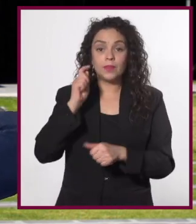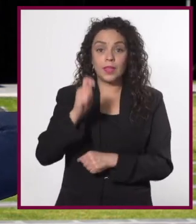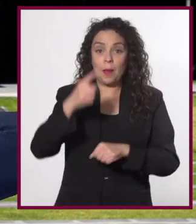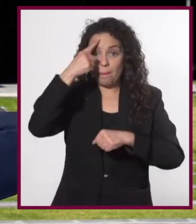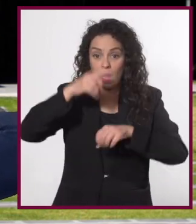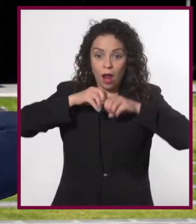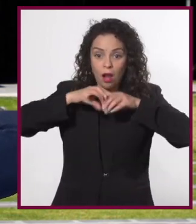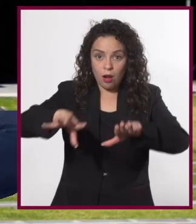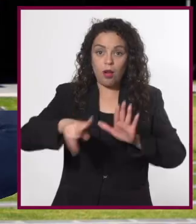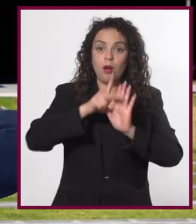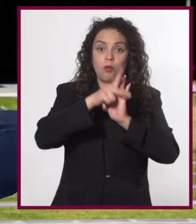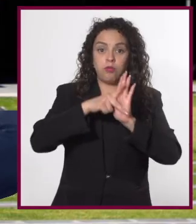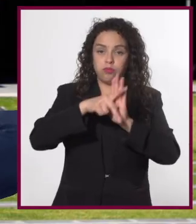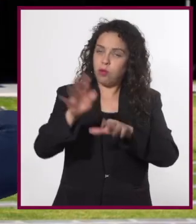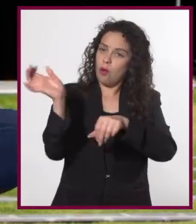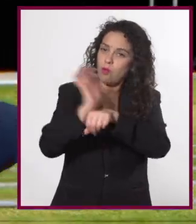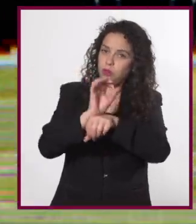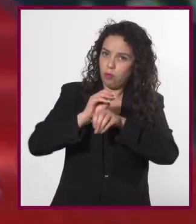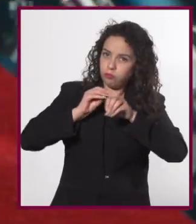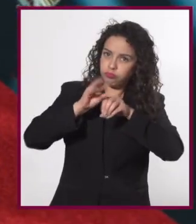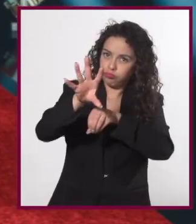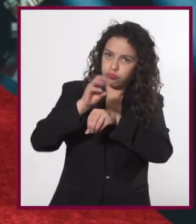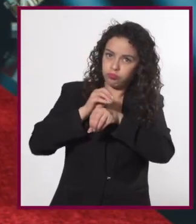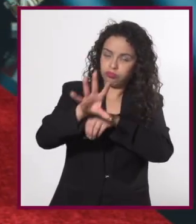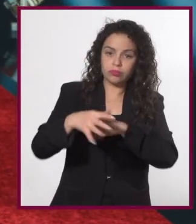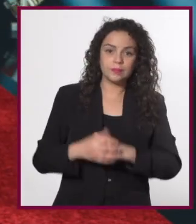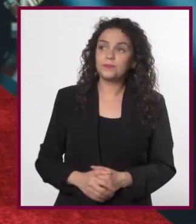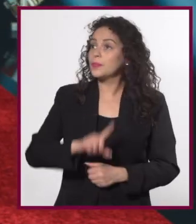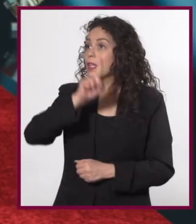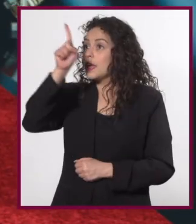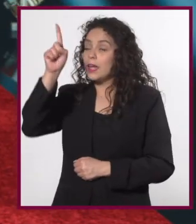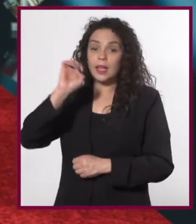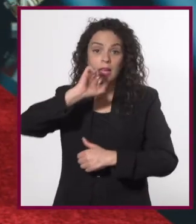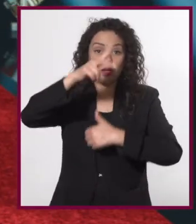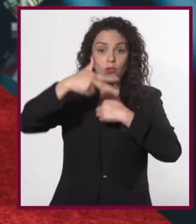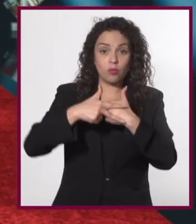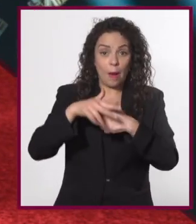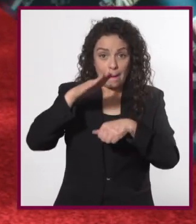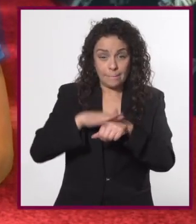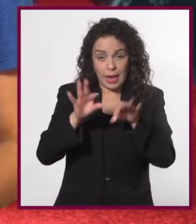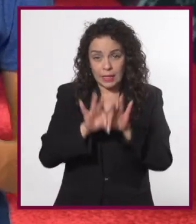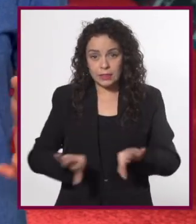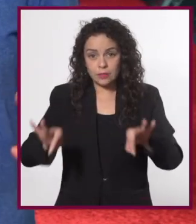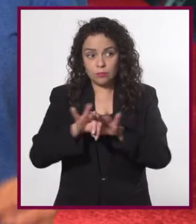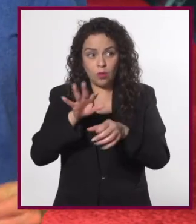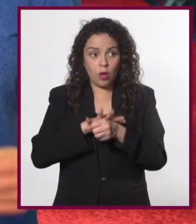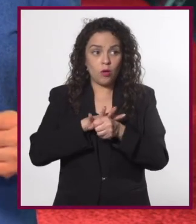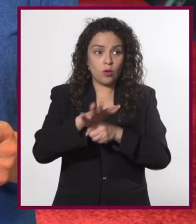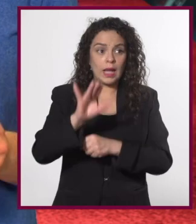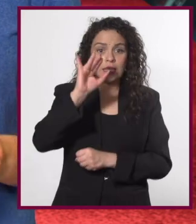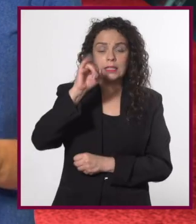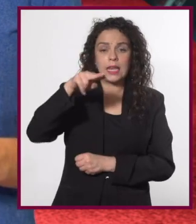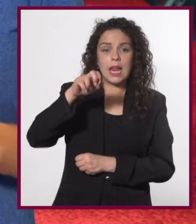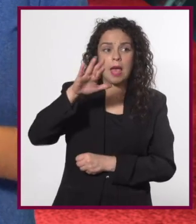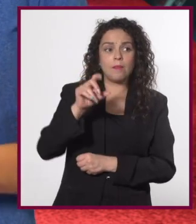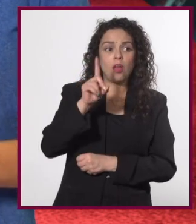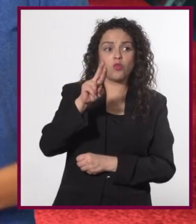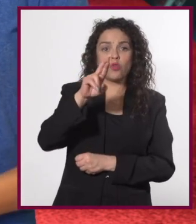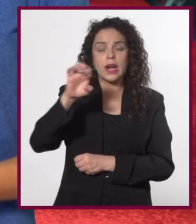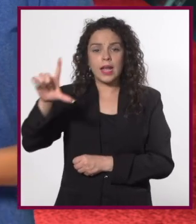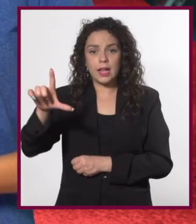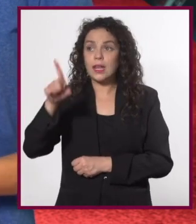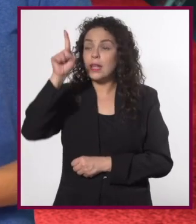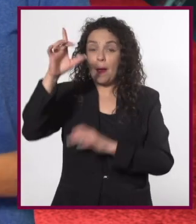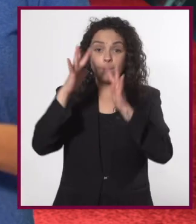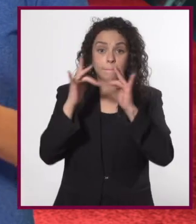para la exhibición de estas películas. En Europa, los más importantes son el Cinema du Rire, que se ha